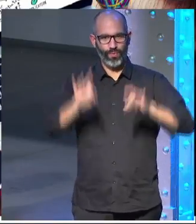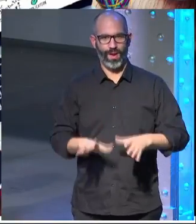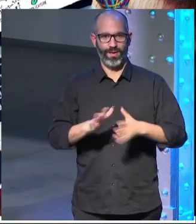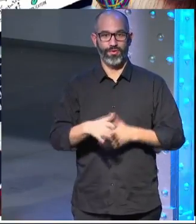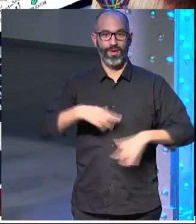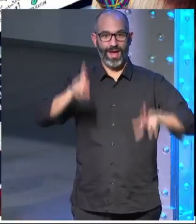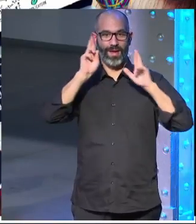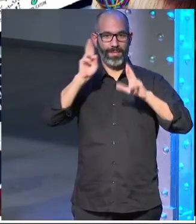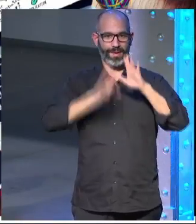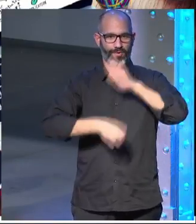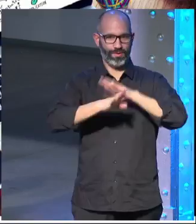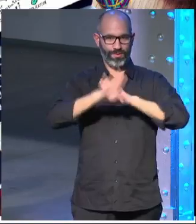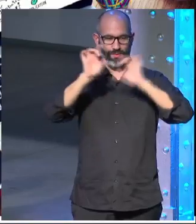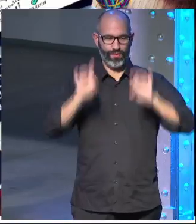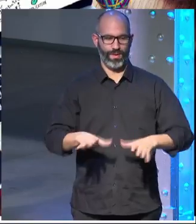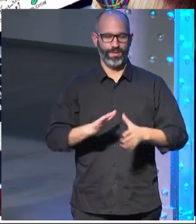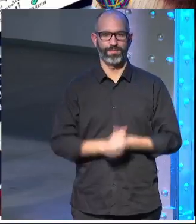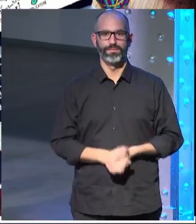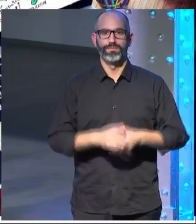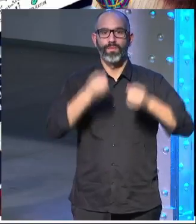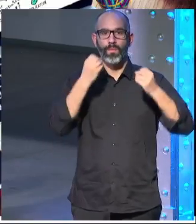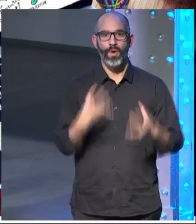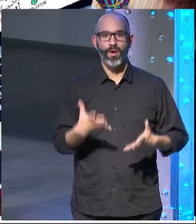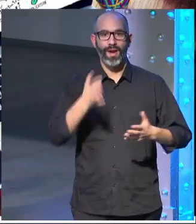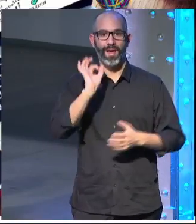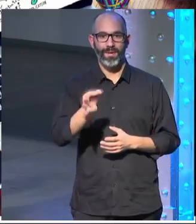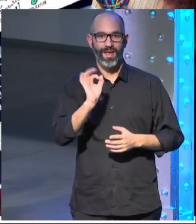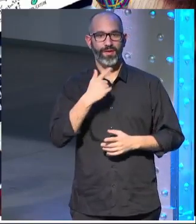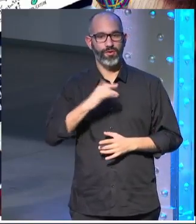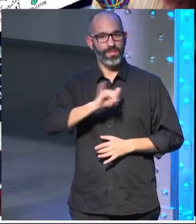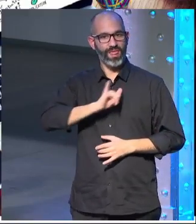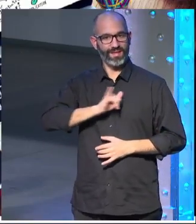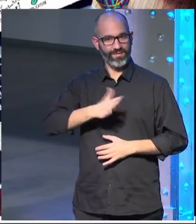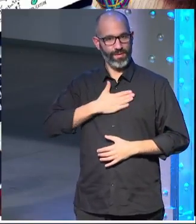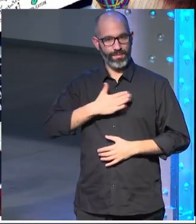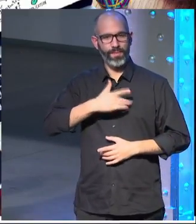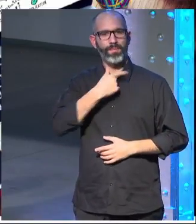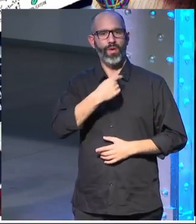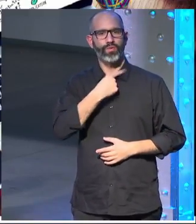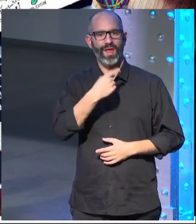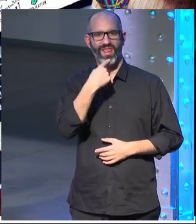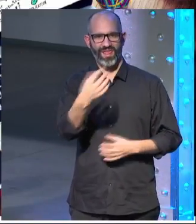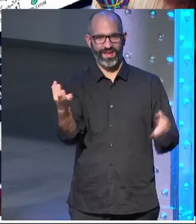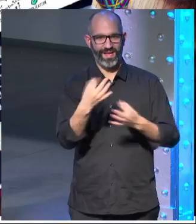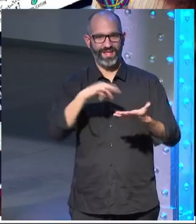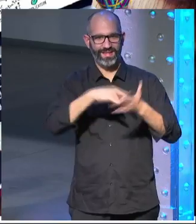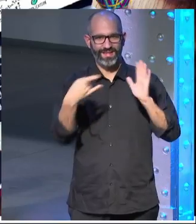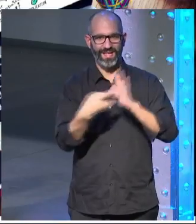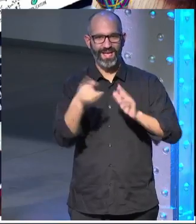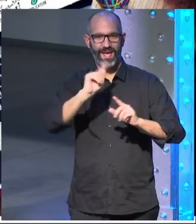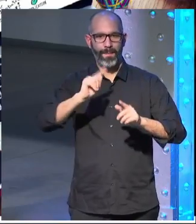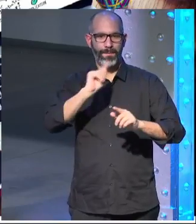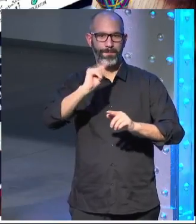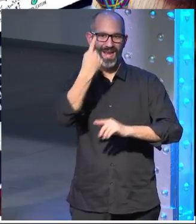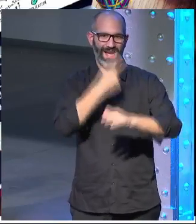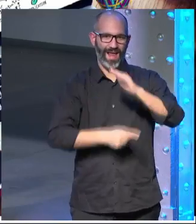Y espero seguir siéndolo, la verdad. Y bueno, la verdad que lo que sí que me identifico, y a mí me gusta usar mucho las técnicas de los millennials